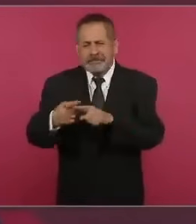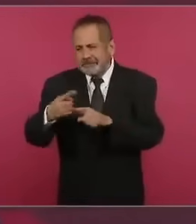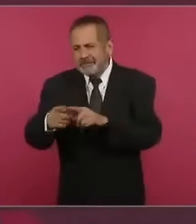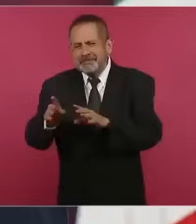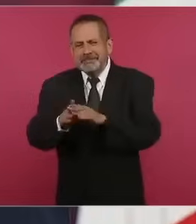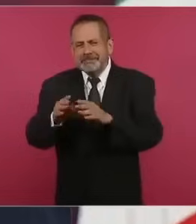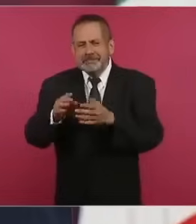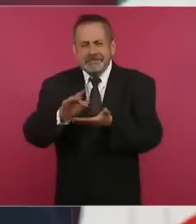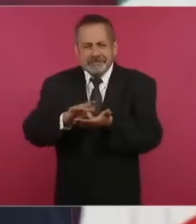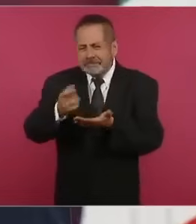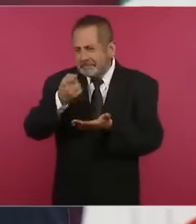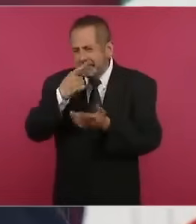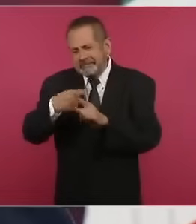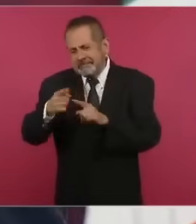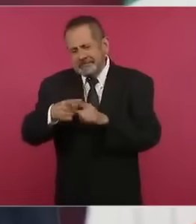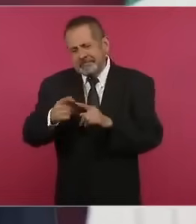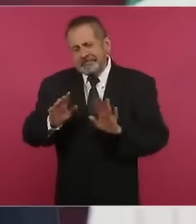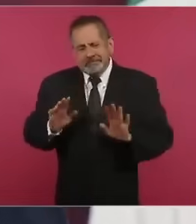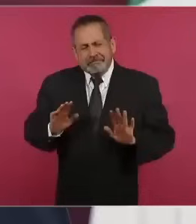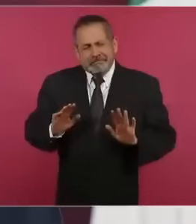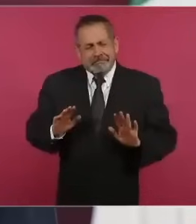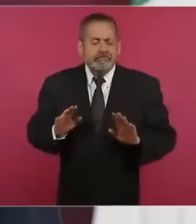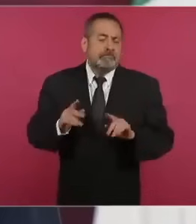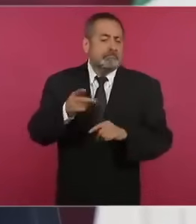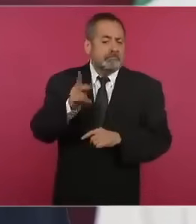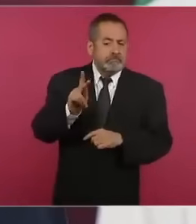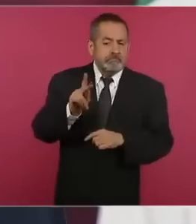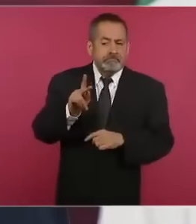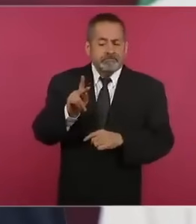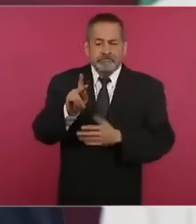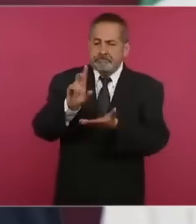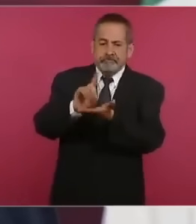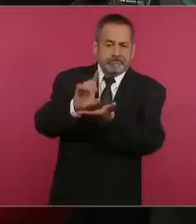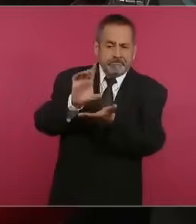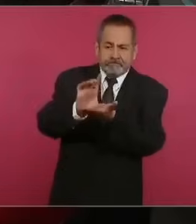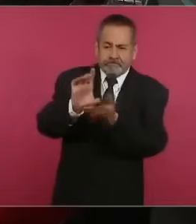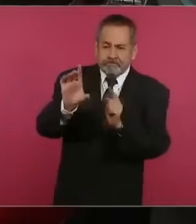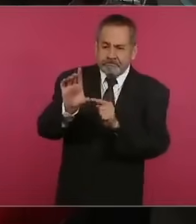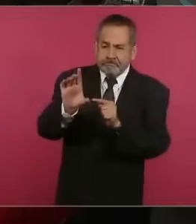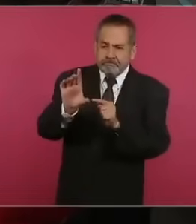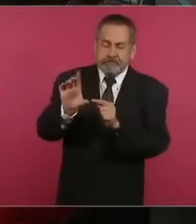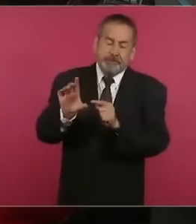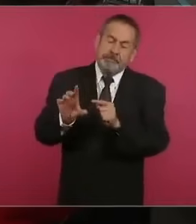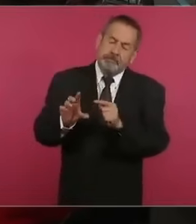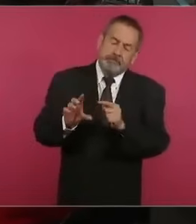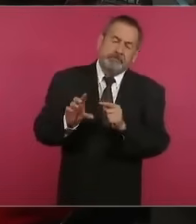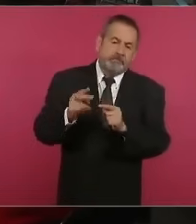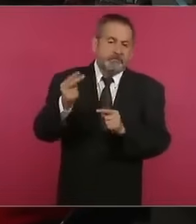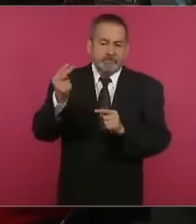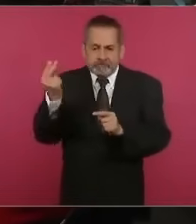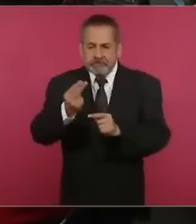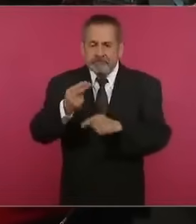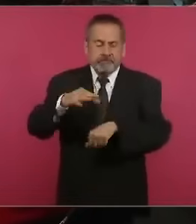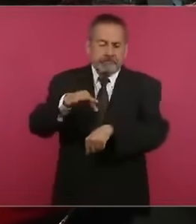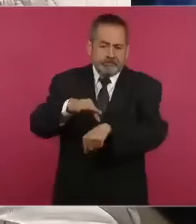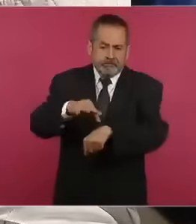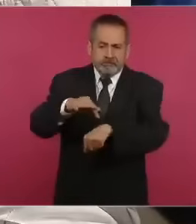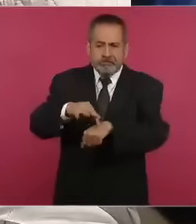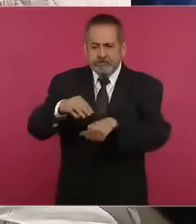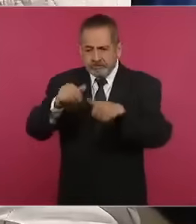medicamentos. Pero la discapacidad requiere también de atención